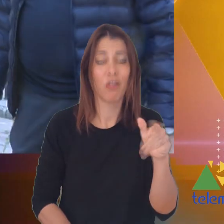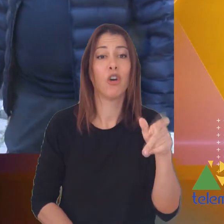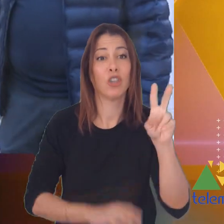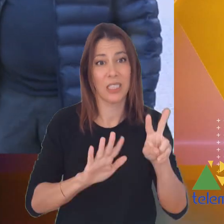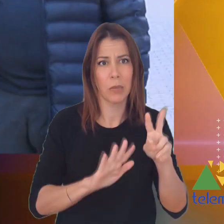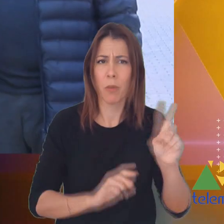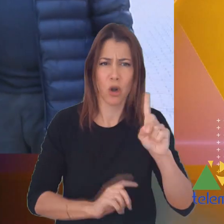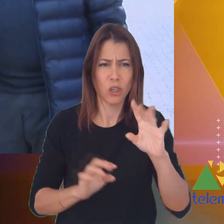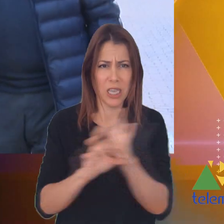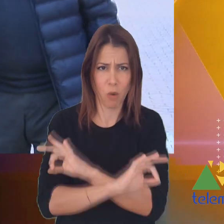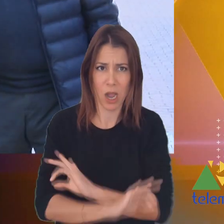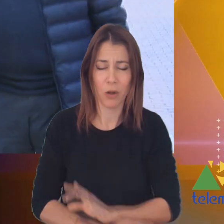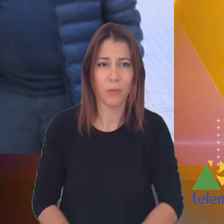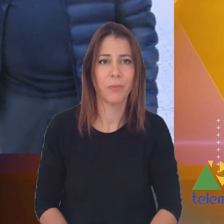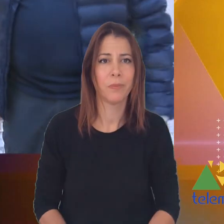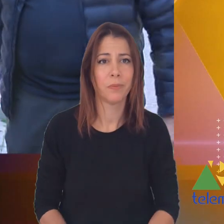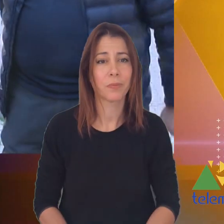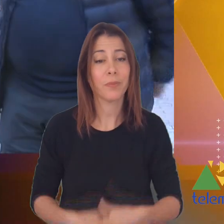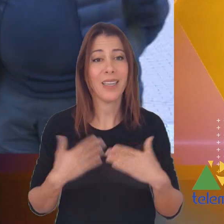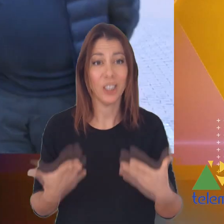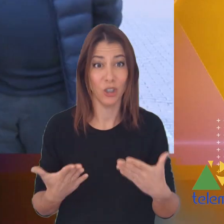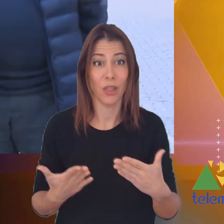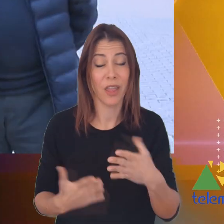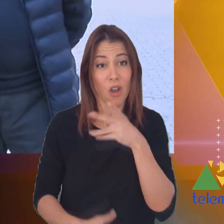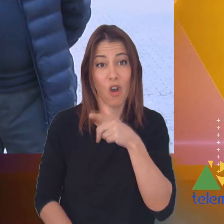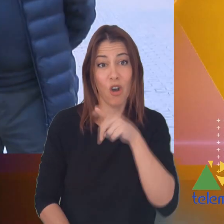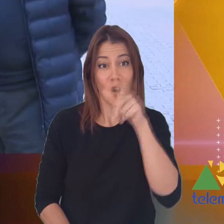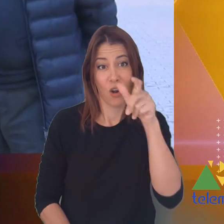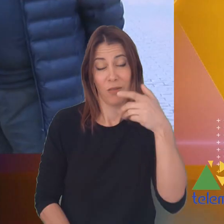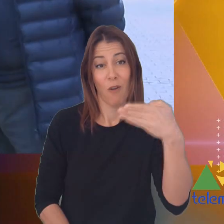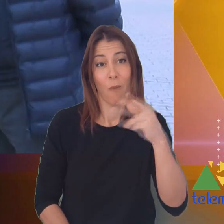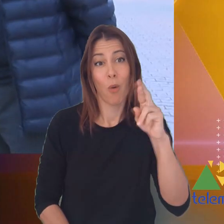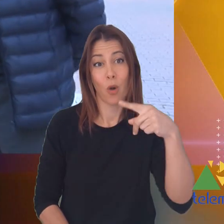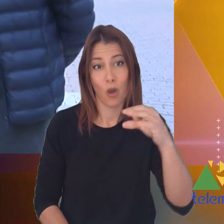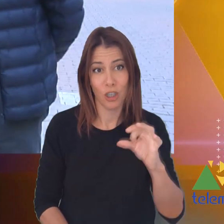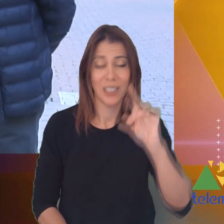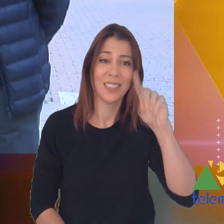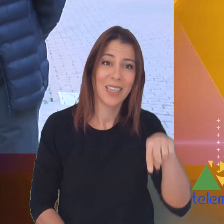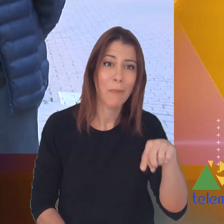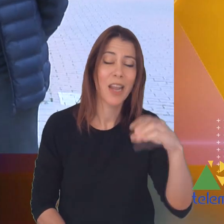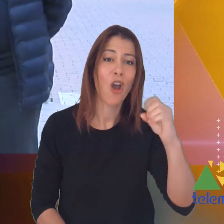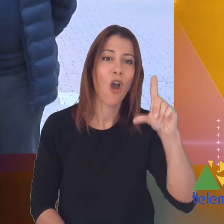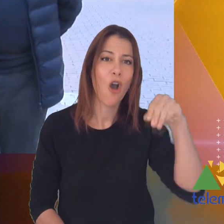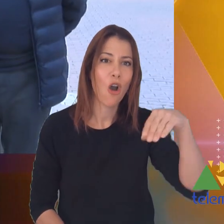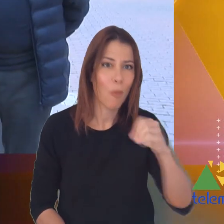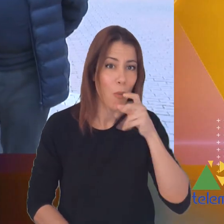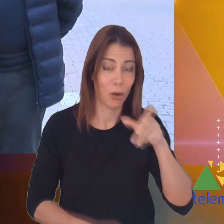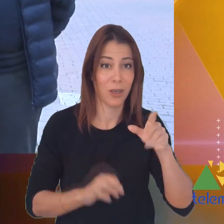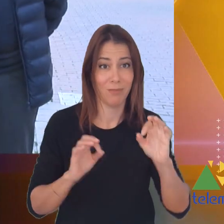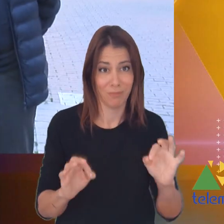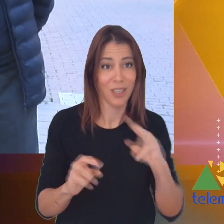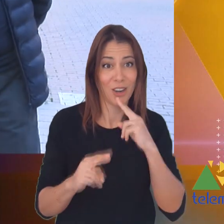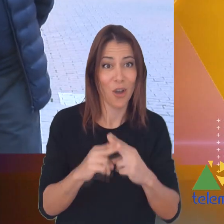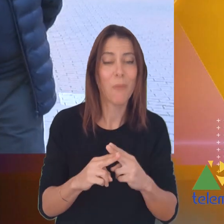equivocaron. Bueno, pues con Francisco Javier de Burgos y del Olmo, que así se llamaba nuestro ilustrísimo,